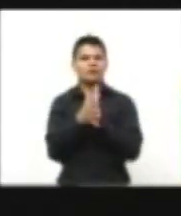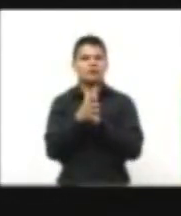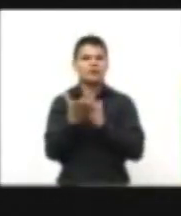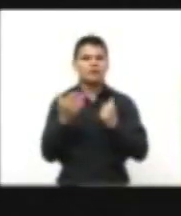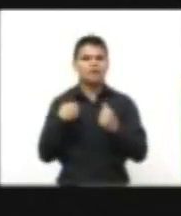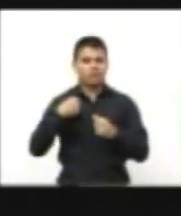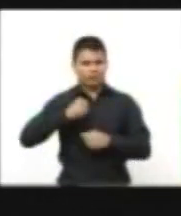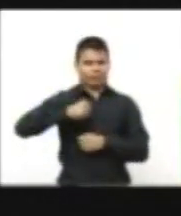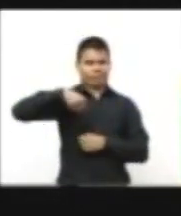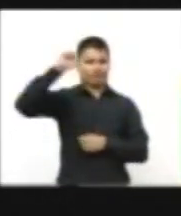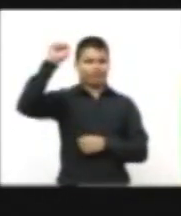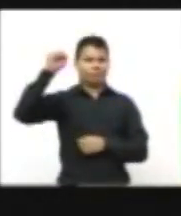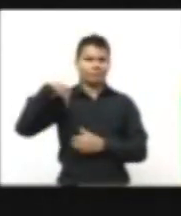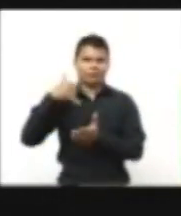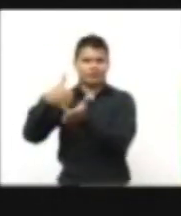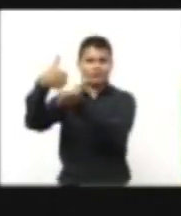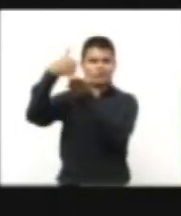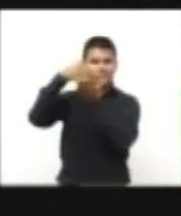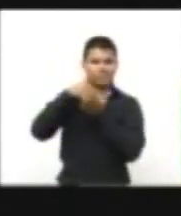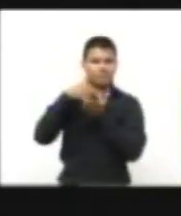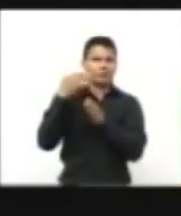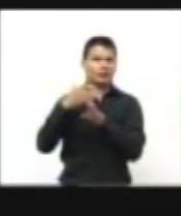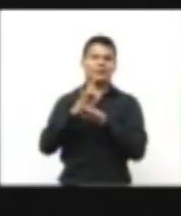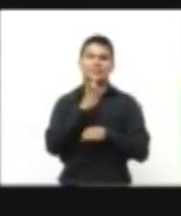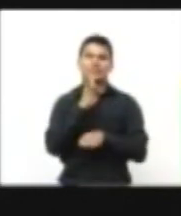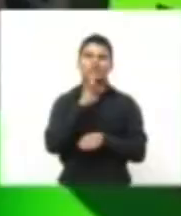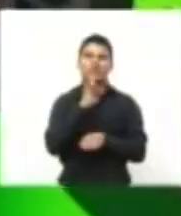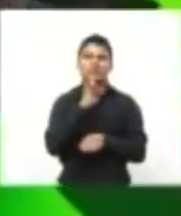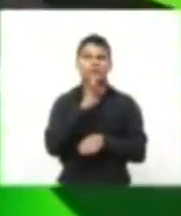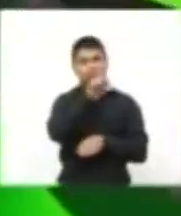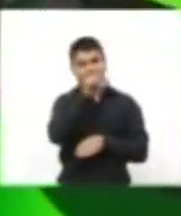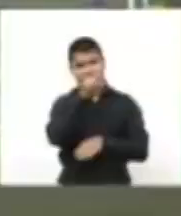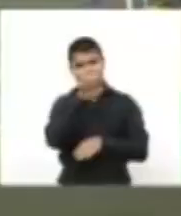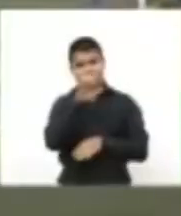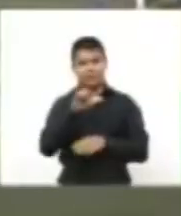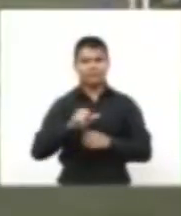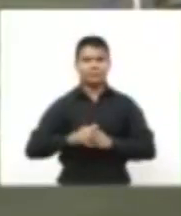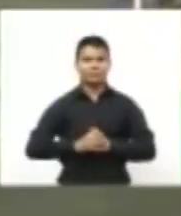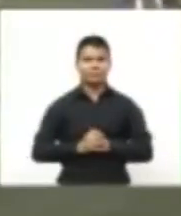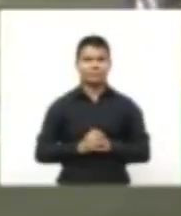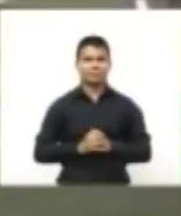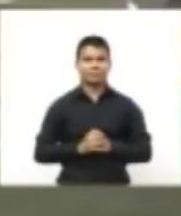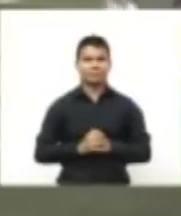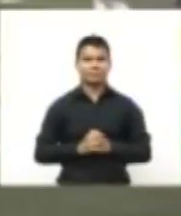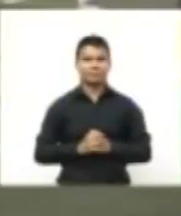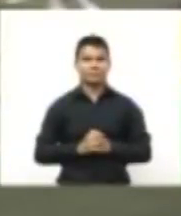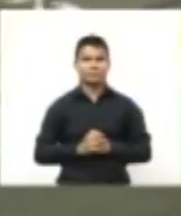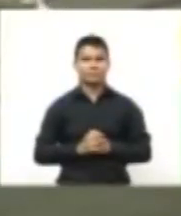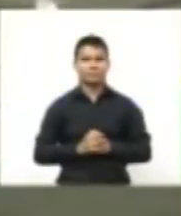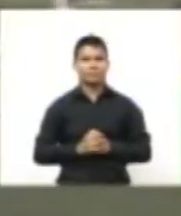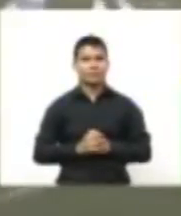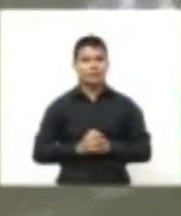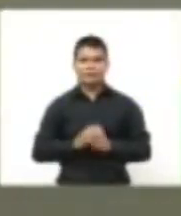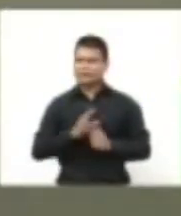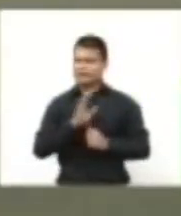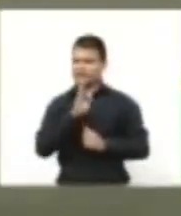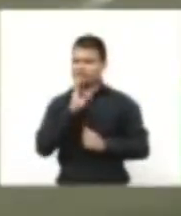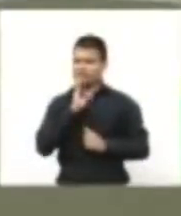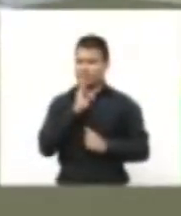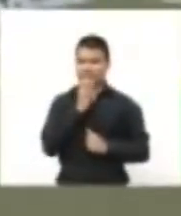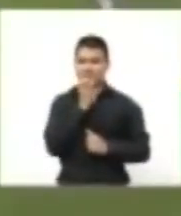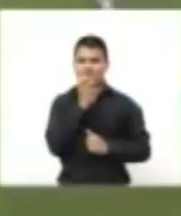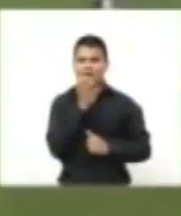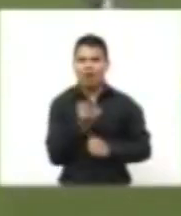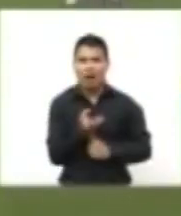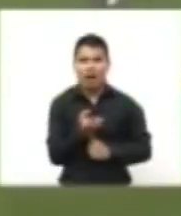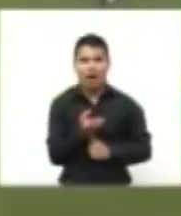tras una excelente temporada con los Medias Blancas de Chicago en las Grandes Ligas. ¿Y quién nos ha quedado con la boca abierta después de un golazo